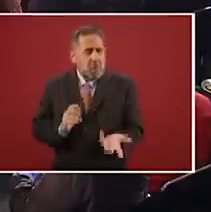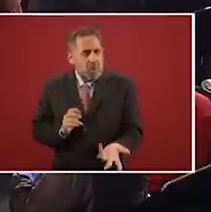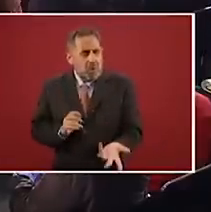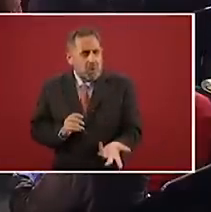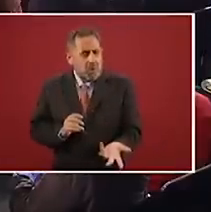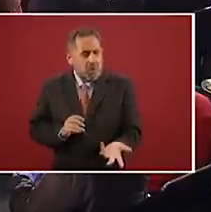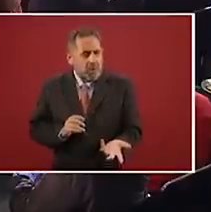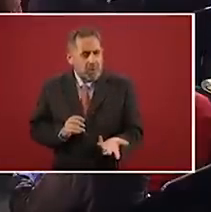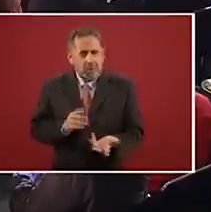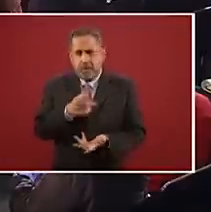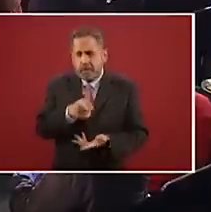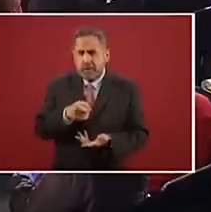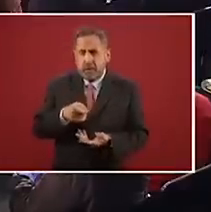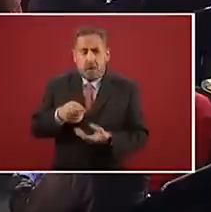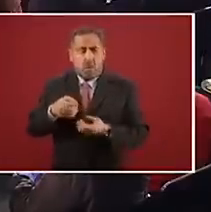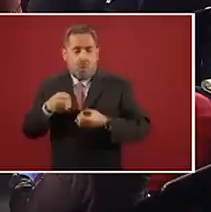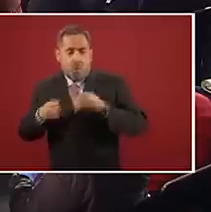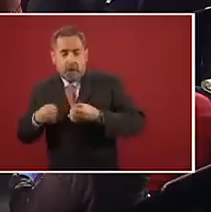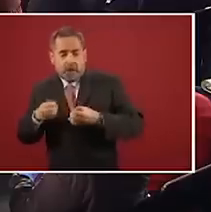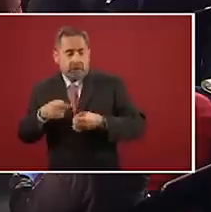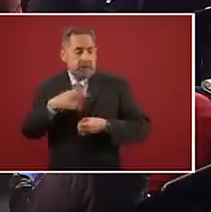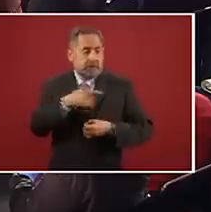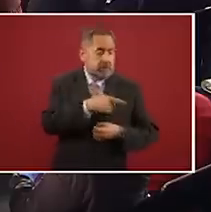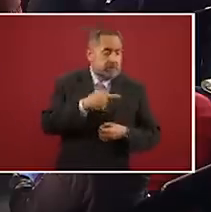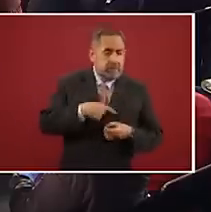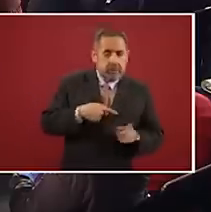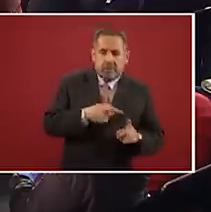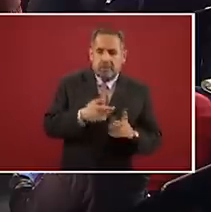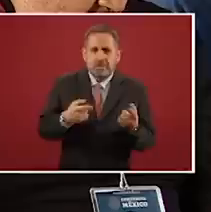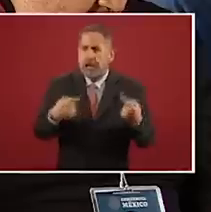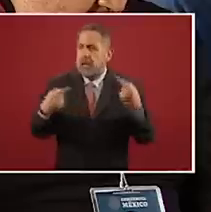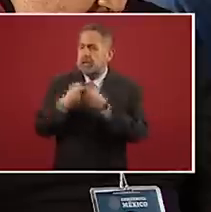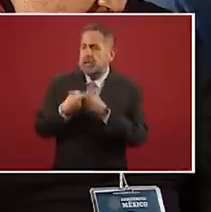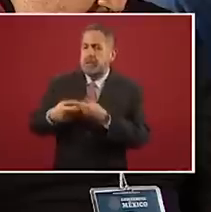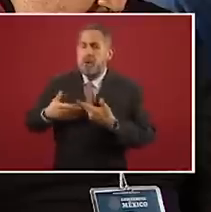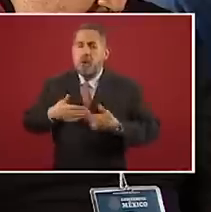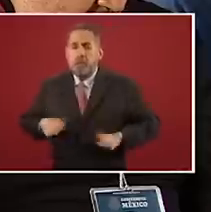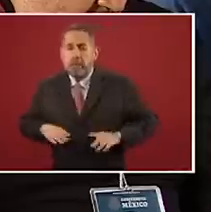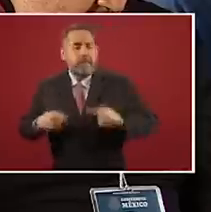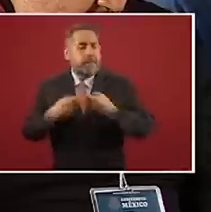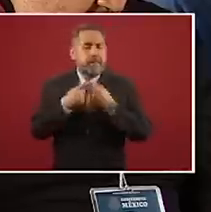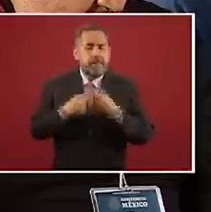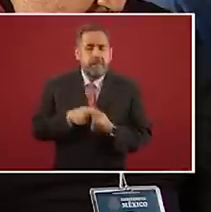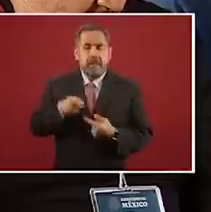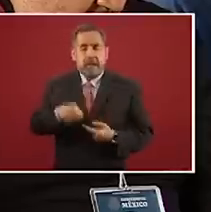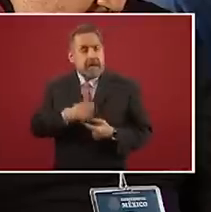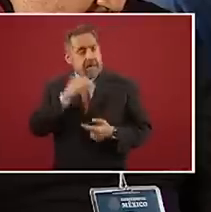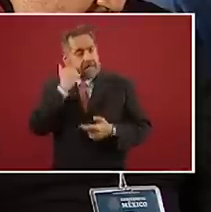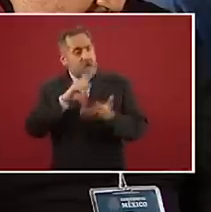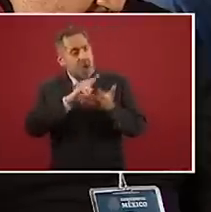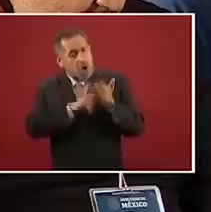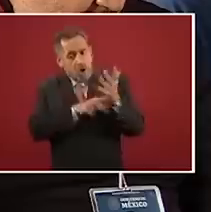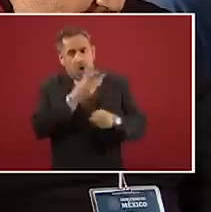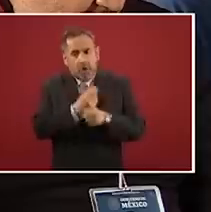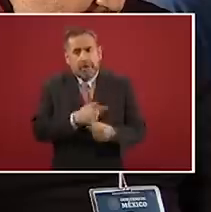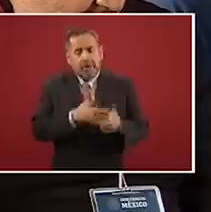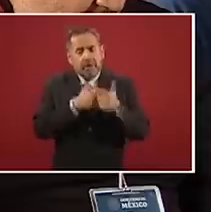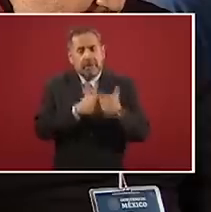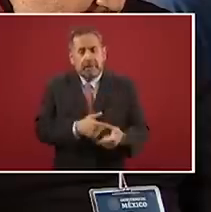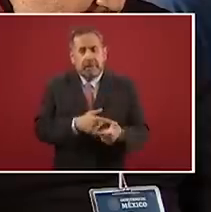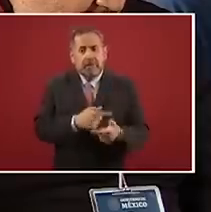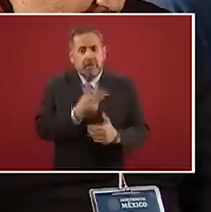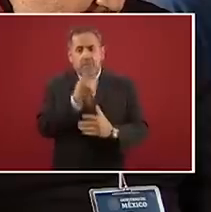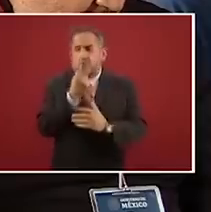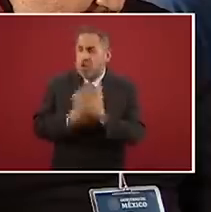tiempo. Es juez y parte, conflicto de intereses, aún así quiere la elección ocupando